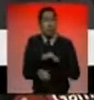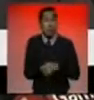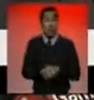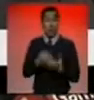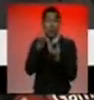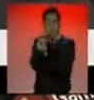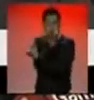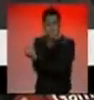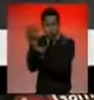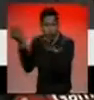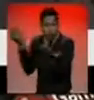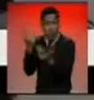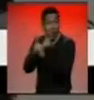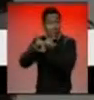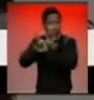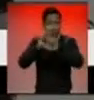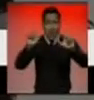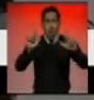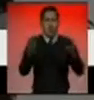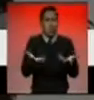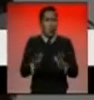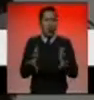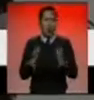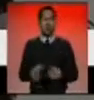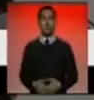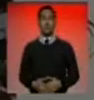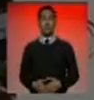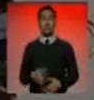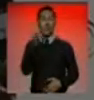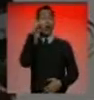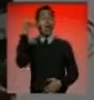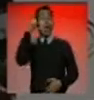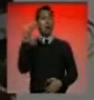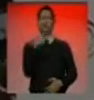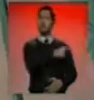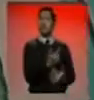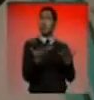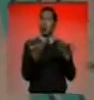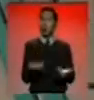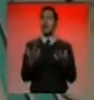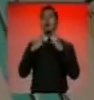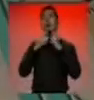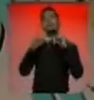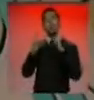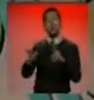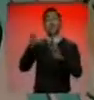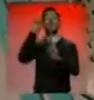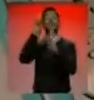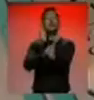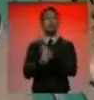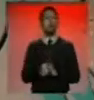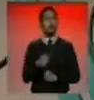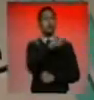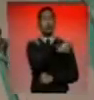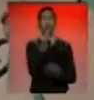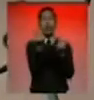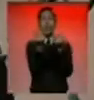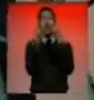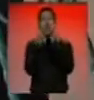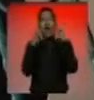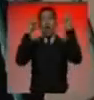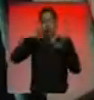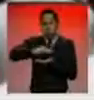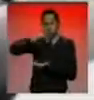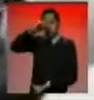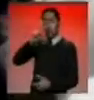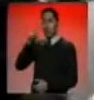de expresión y de información lo espera que guillermo lasso se pronuncia también sobre otra respecto al crecimiento de su patrimonio entre